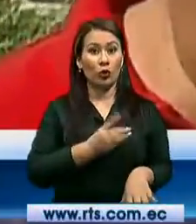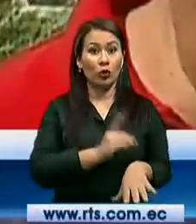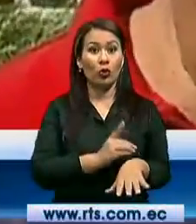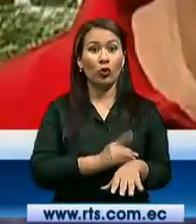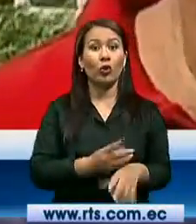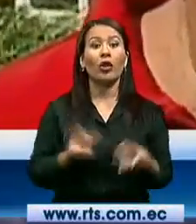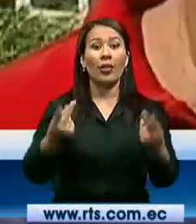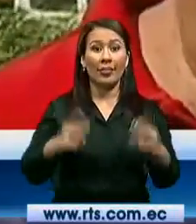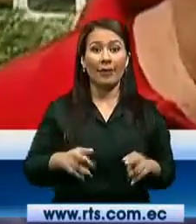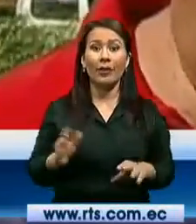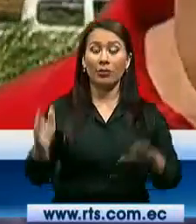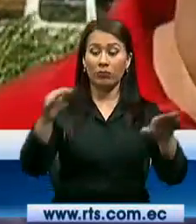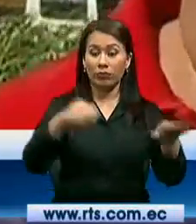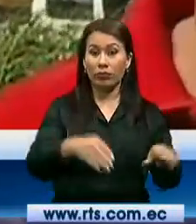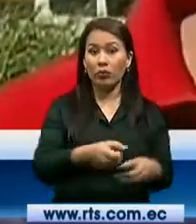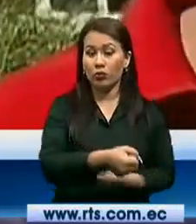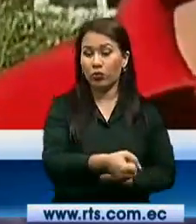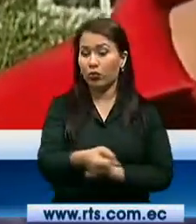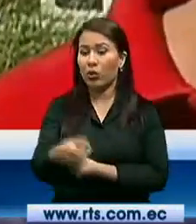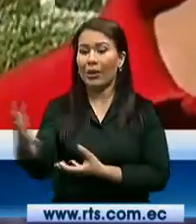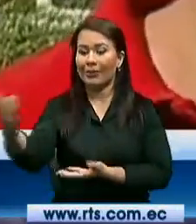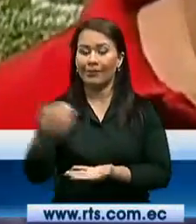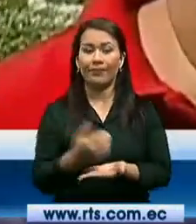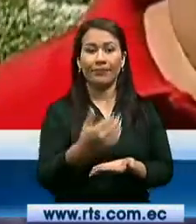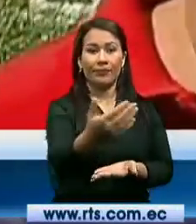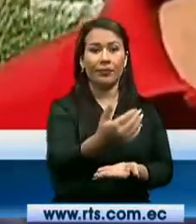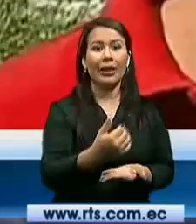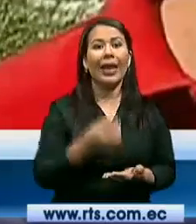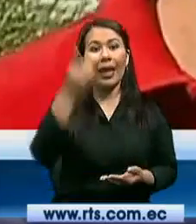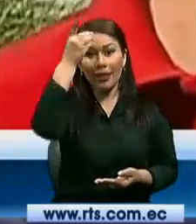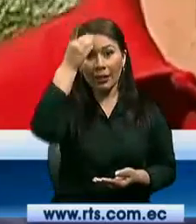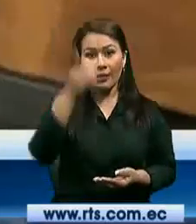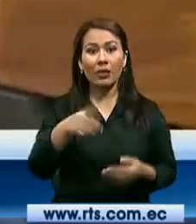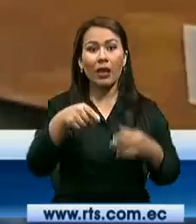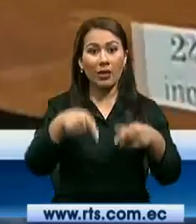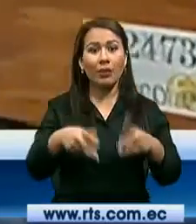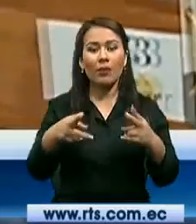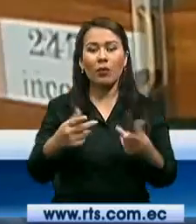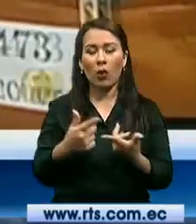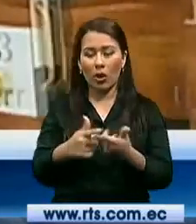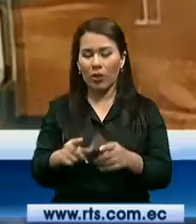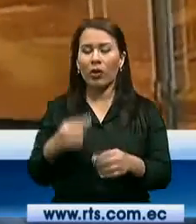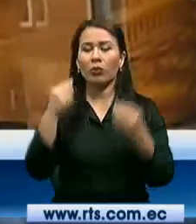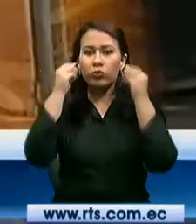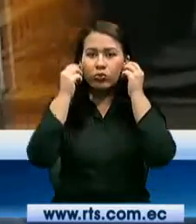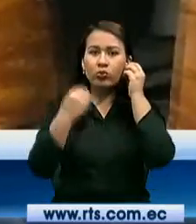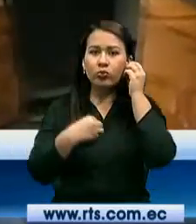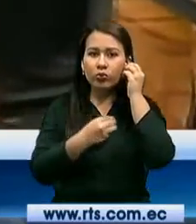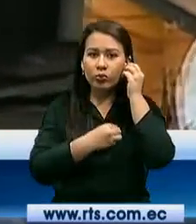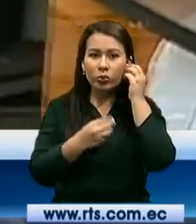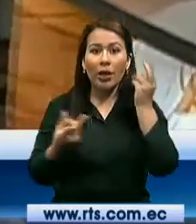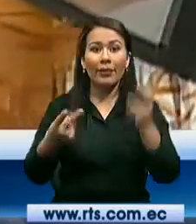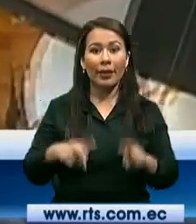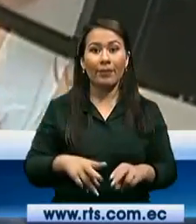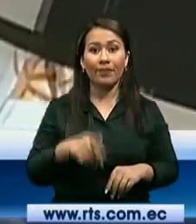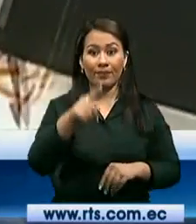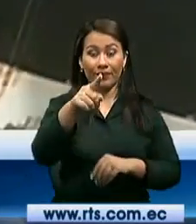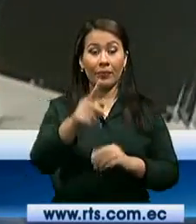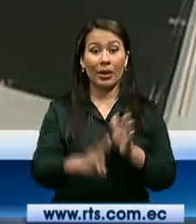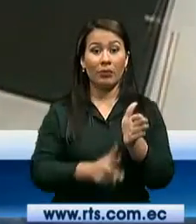médicos y paramédicos de bomberos y otras instituciones, pues decidieron darles aquí mismo de alta. Por su parte, el titular del INCOFER